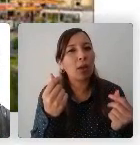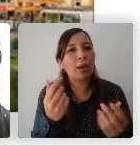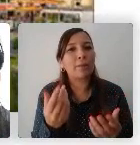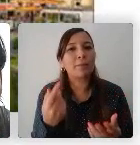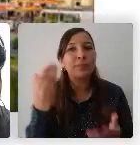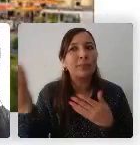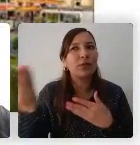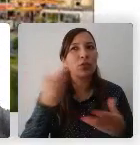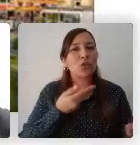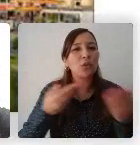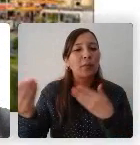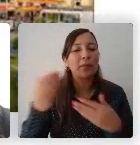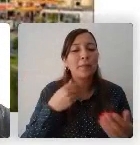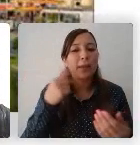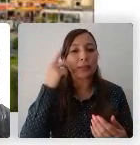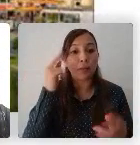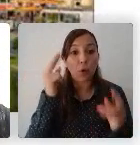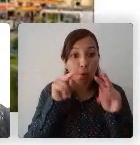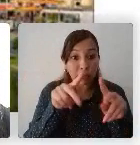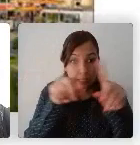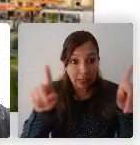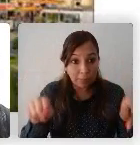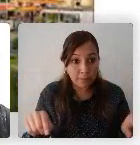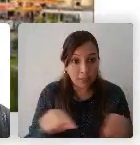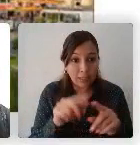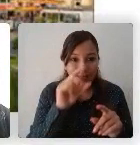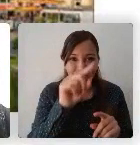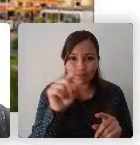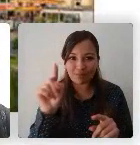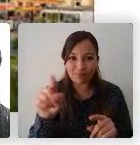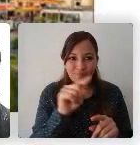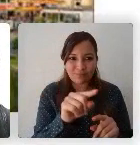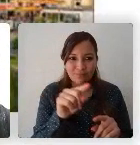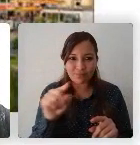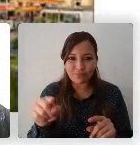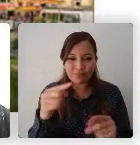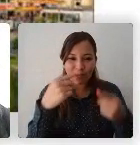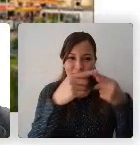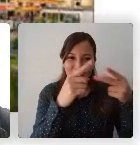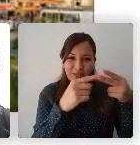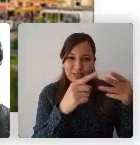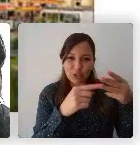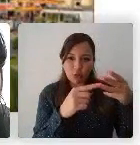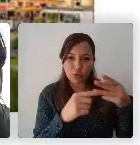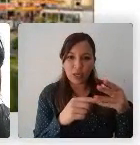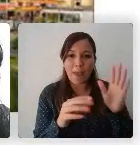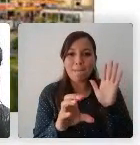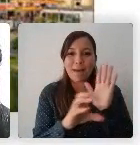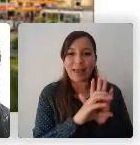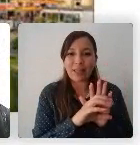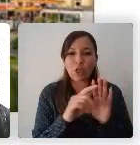ofertas como las podemos ver en pantalla, ¿no? Ofertas de experiencias, de viajes, de paquetes turísticos,